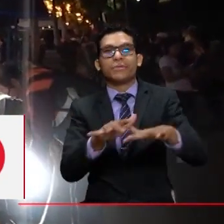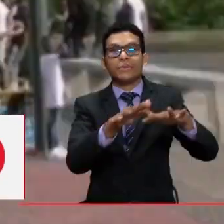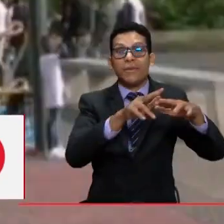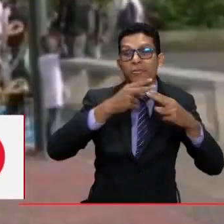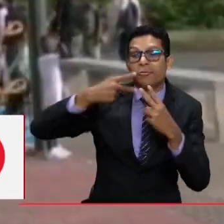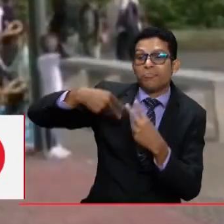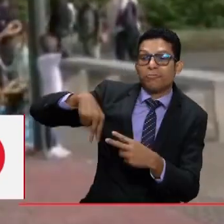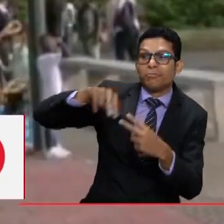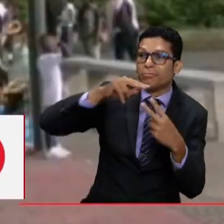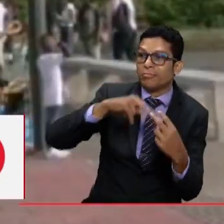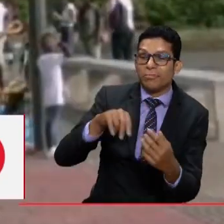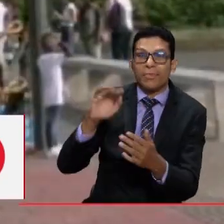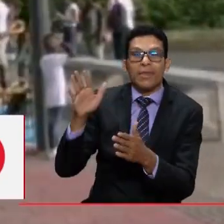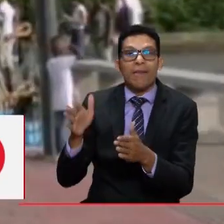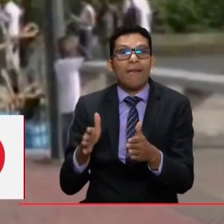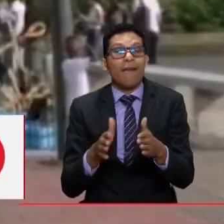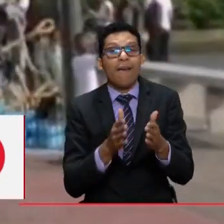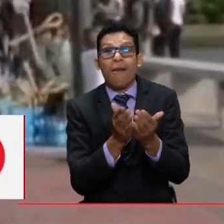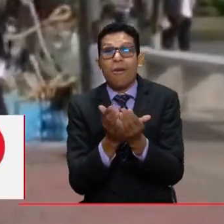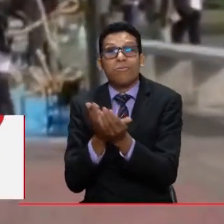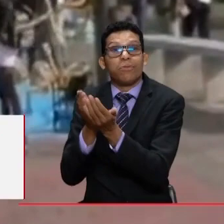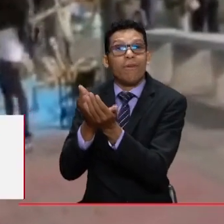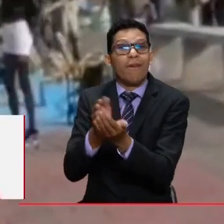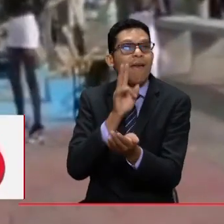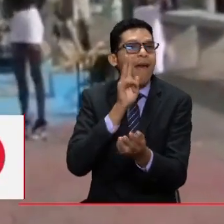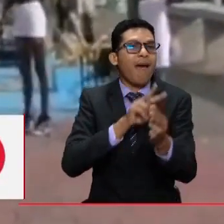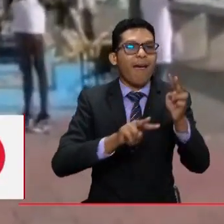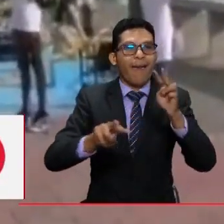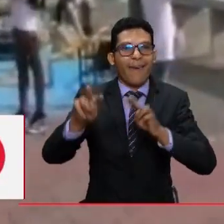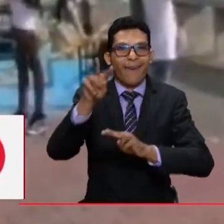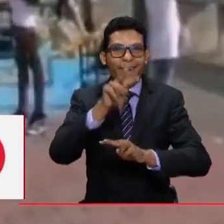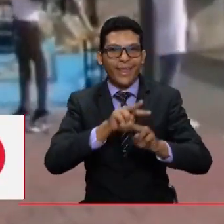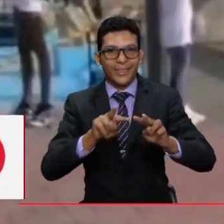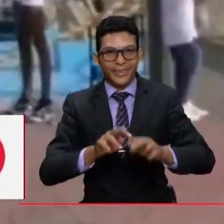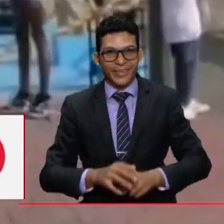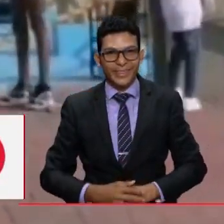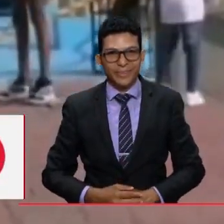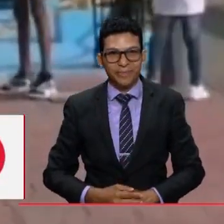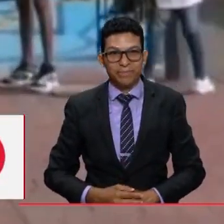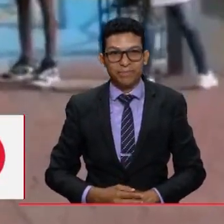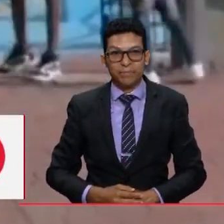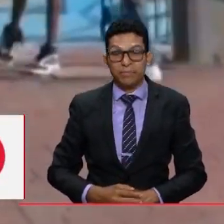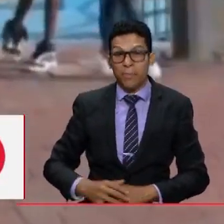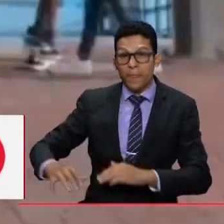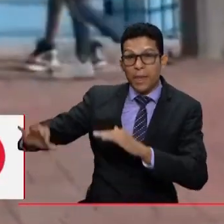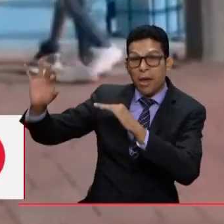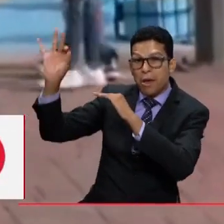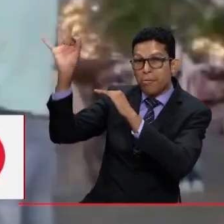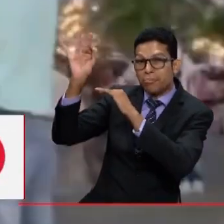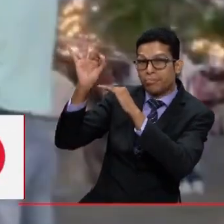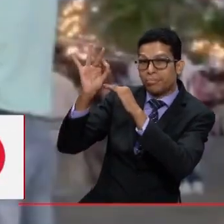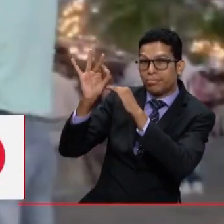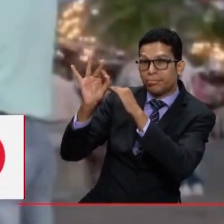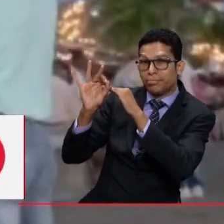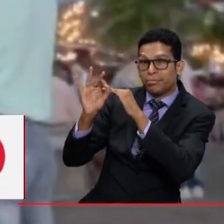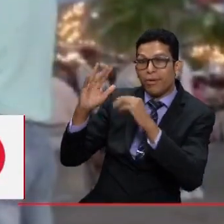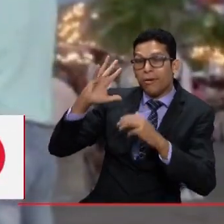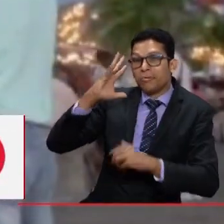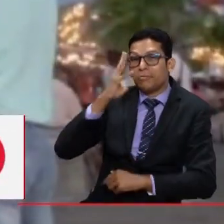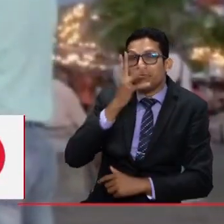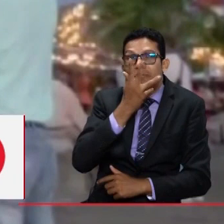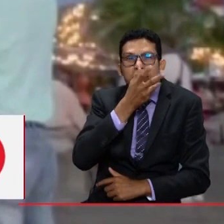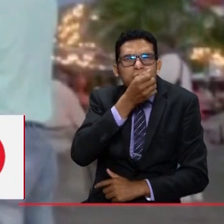miles de kilómetros para poder disfrutar de este espectáculo natural. En este atardecer tan hermoso